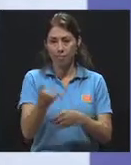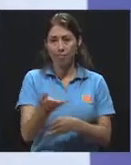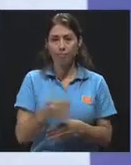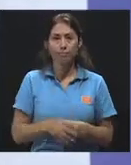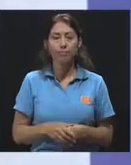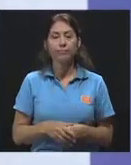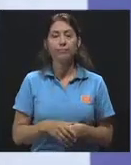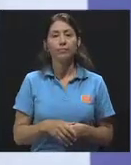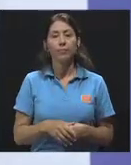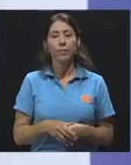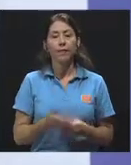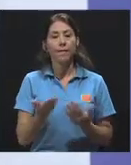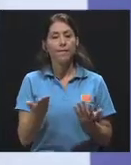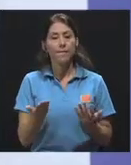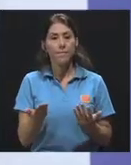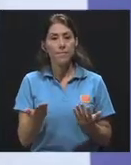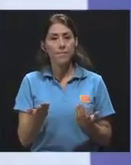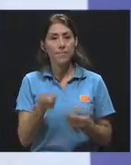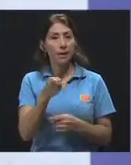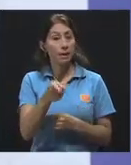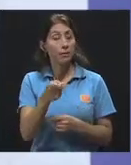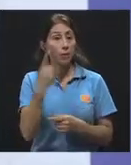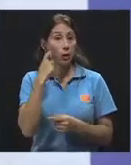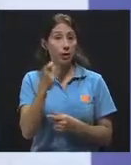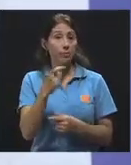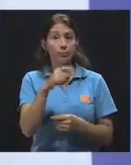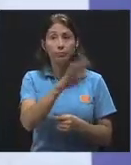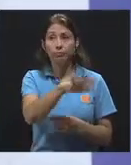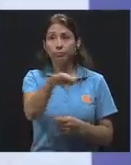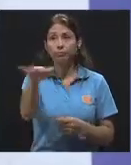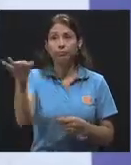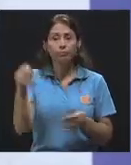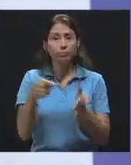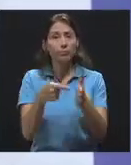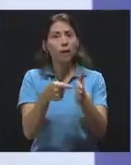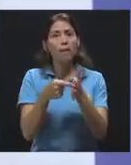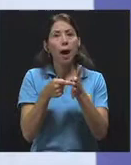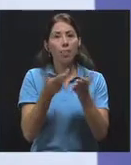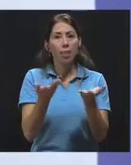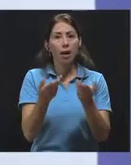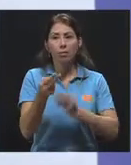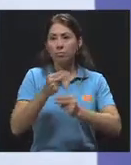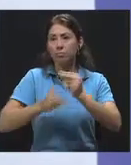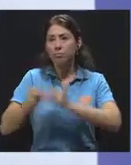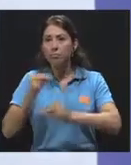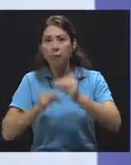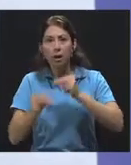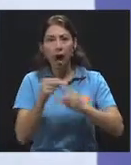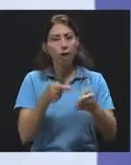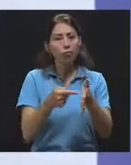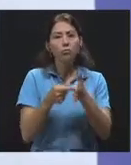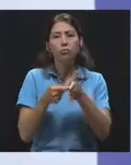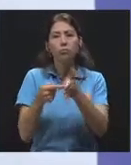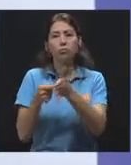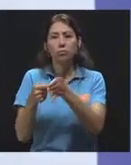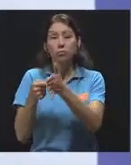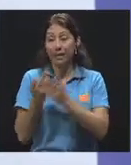llamamos nosotros. Un poco a partir de la demanda del mismo